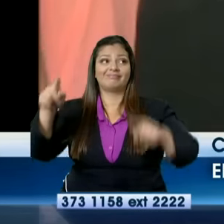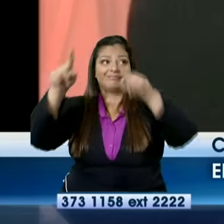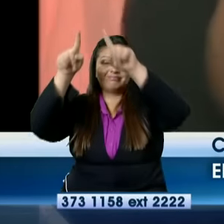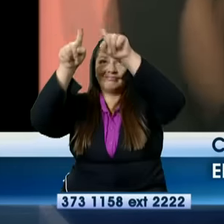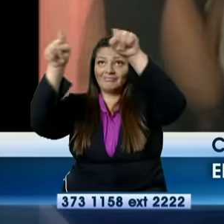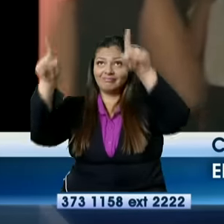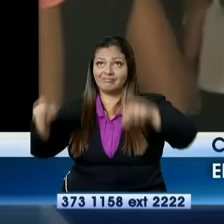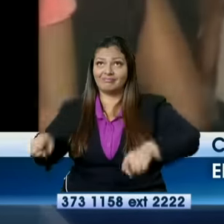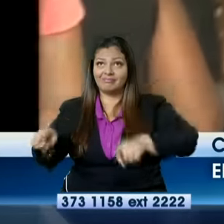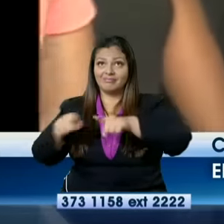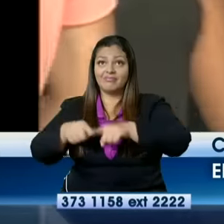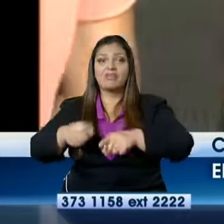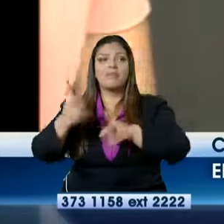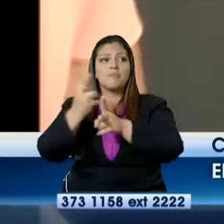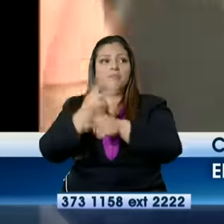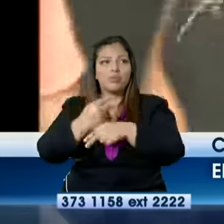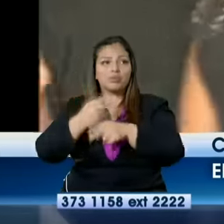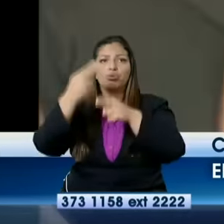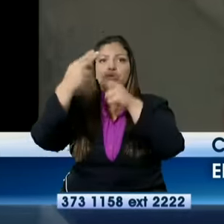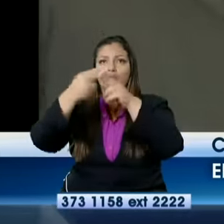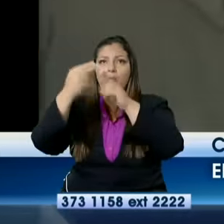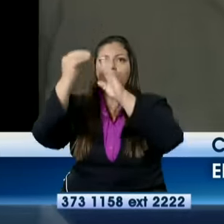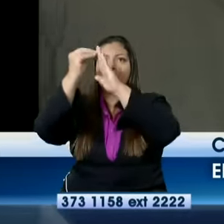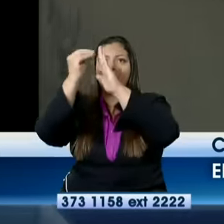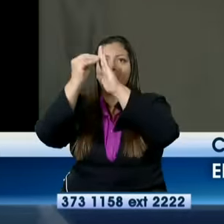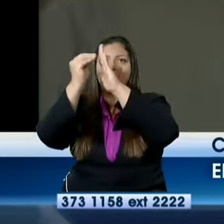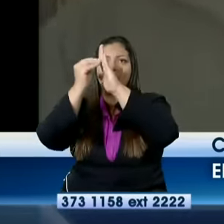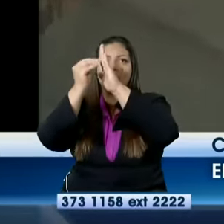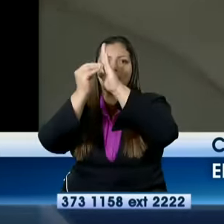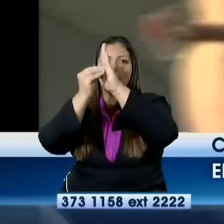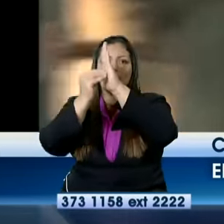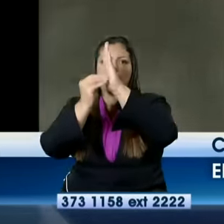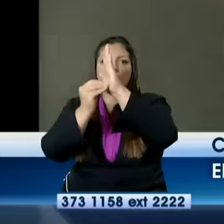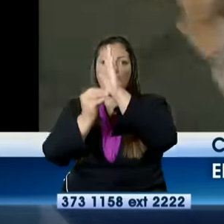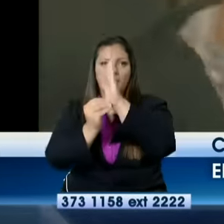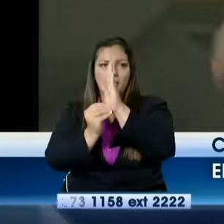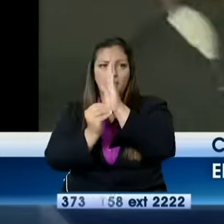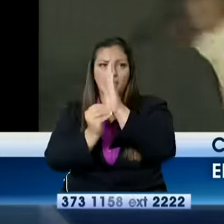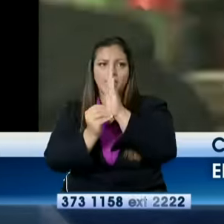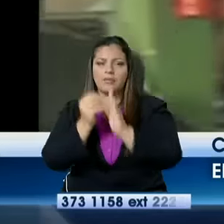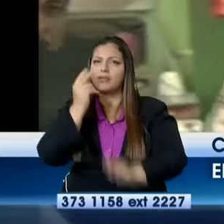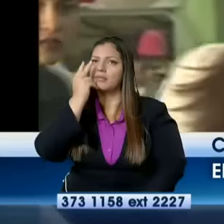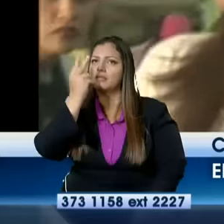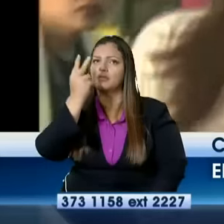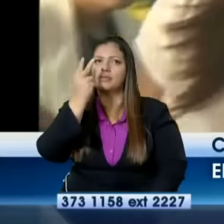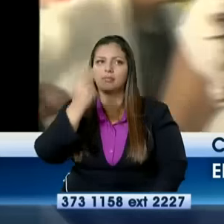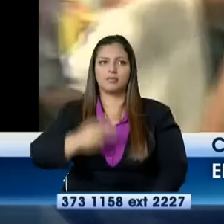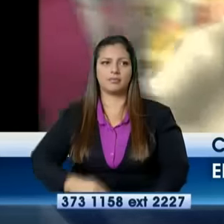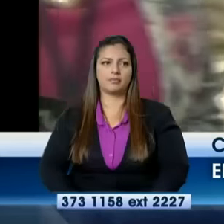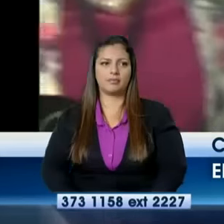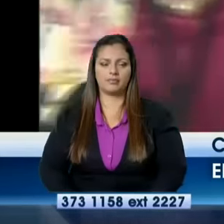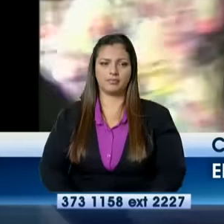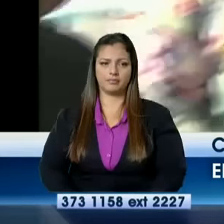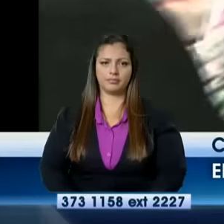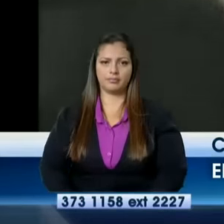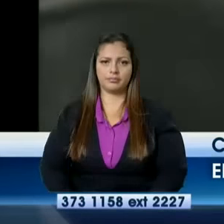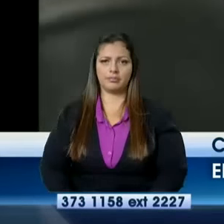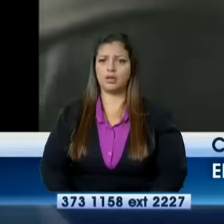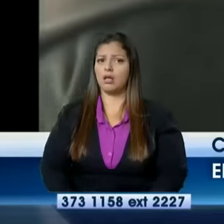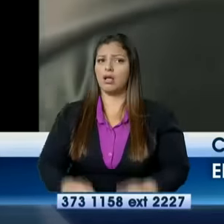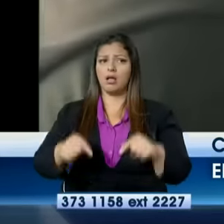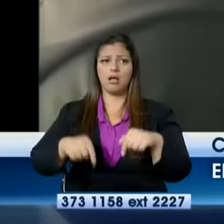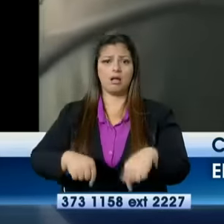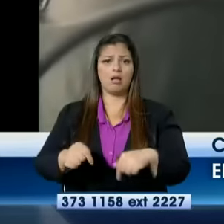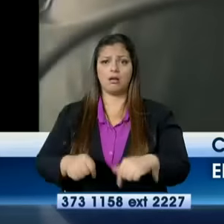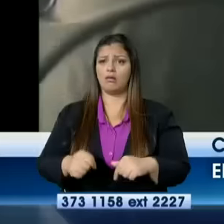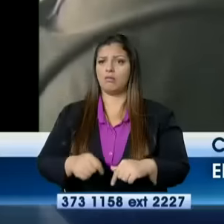Es que como todos somos hermanos por ese accidente, ese no se afecta a nada. Todos se mantienen igual, claro, los precios igual, han subido. Sí,